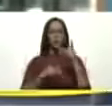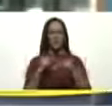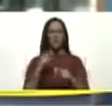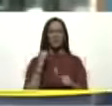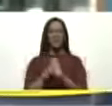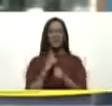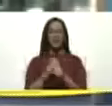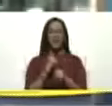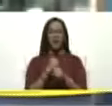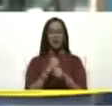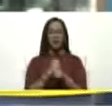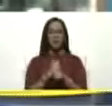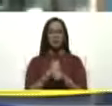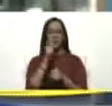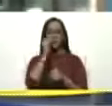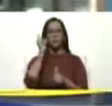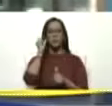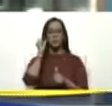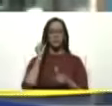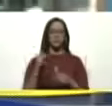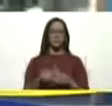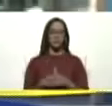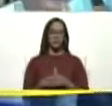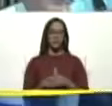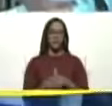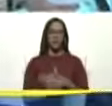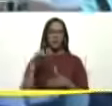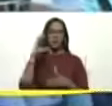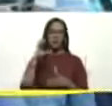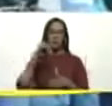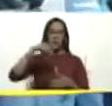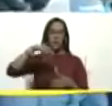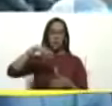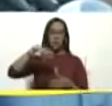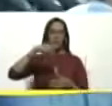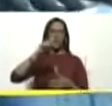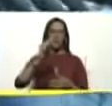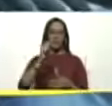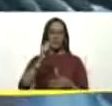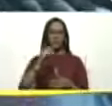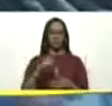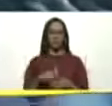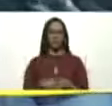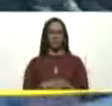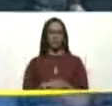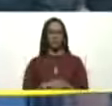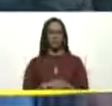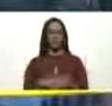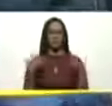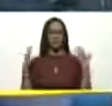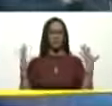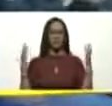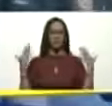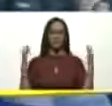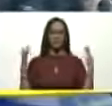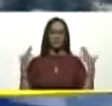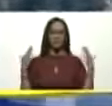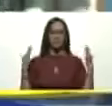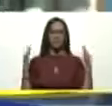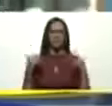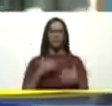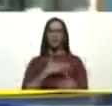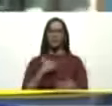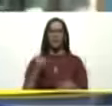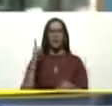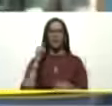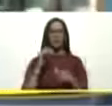trabajadoras y de trabajadores, los CPT. Quiero escuchar conversadito.